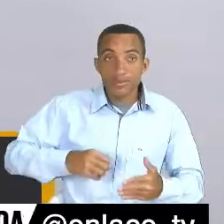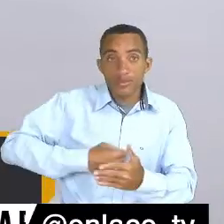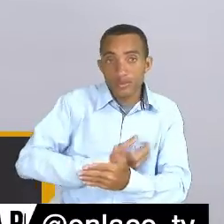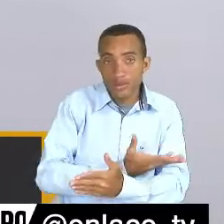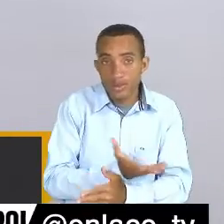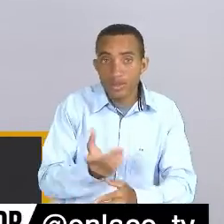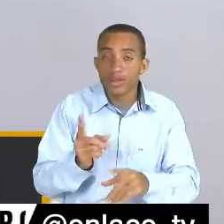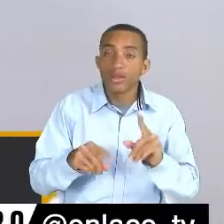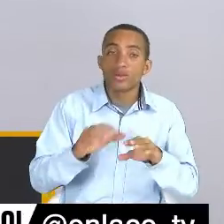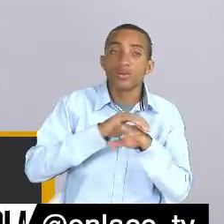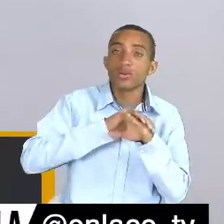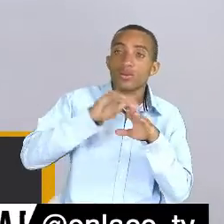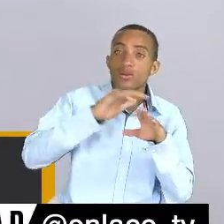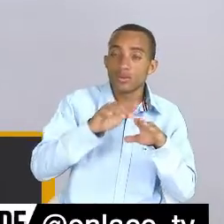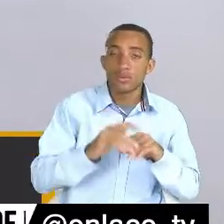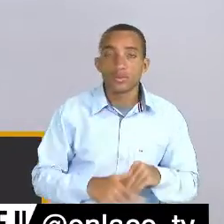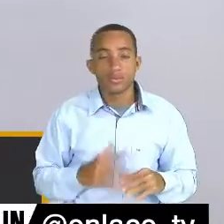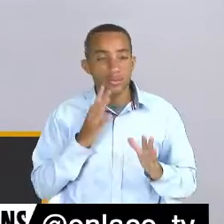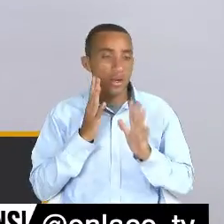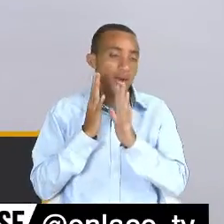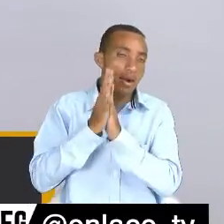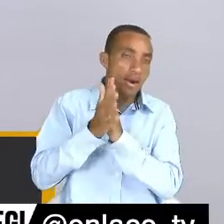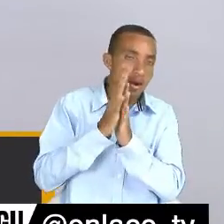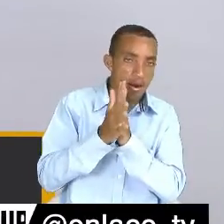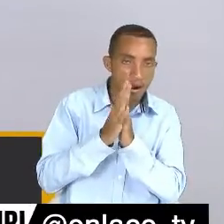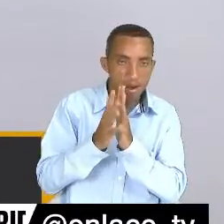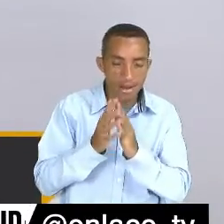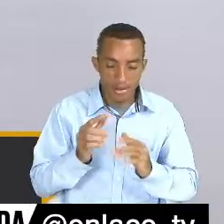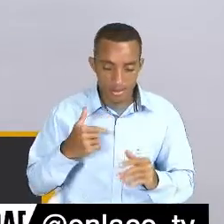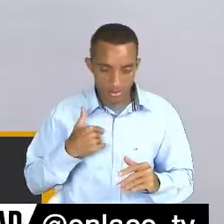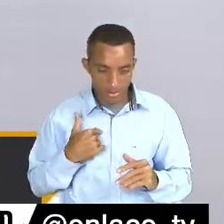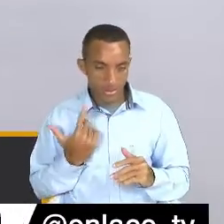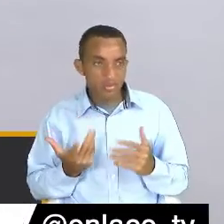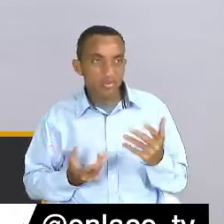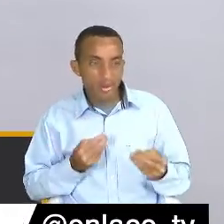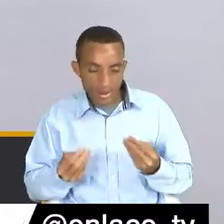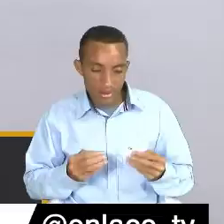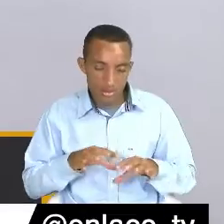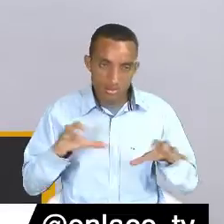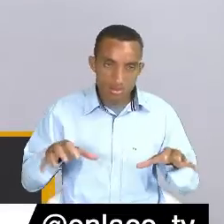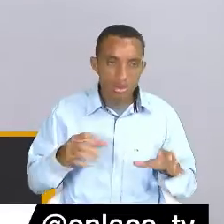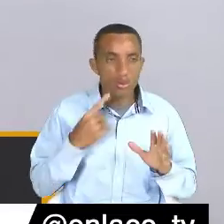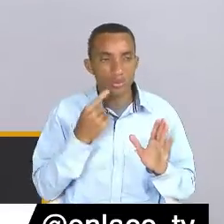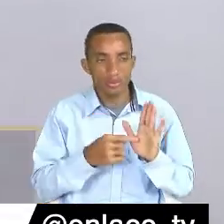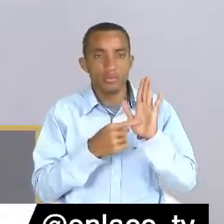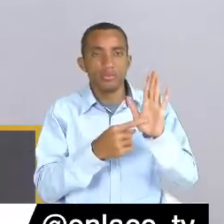para que den a conocer sus trabajos, porque además la importancia